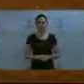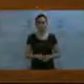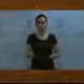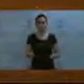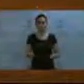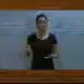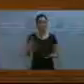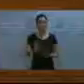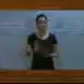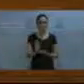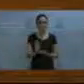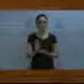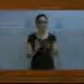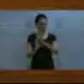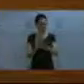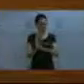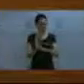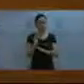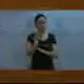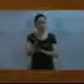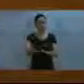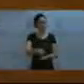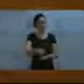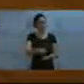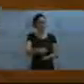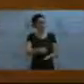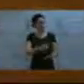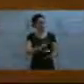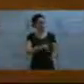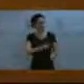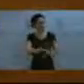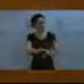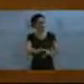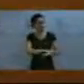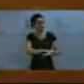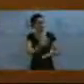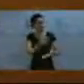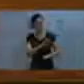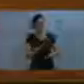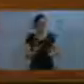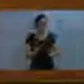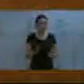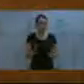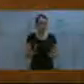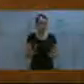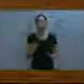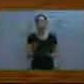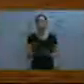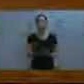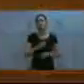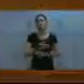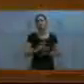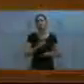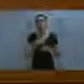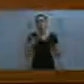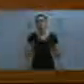información al Gobierno, que la podían haber hecho. Pero bueno, está en todo su derecho de ustedes hacer una moción de este tema. Y lo